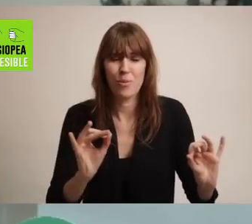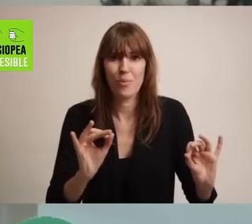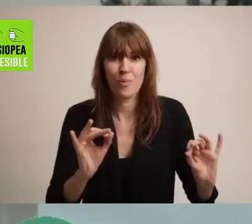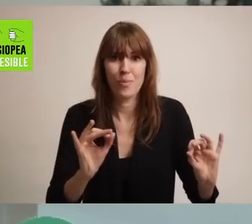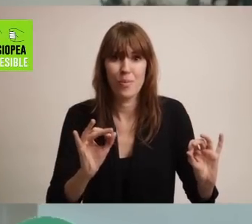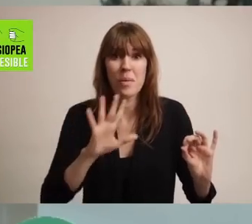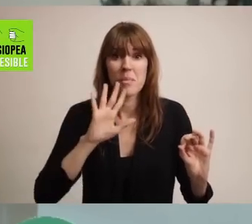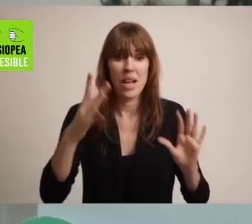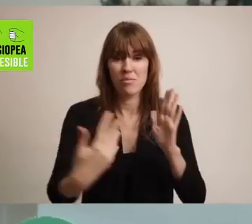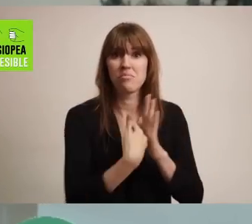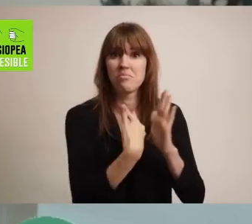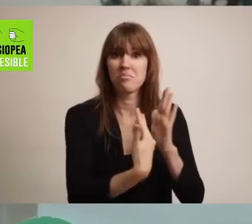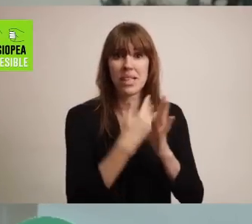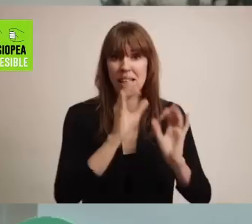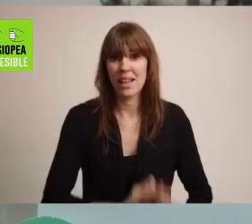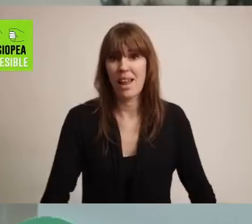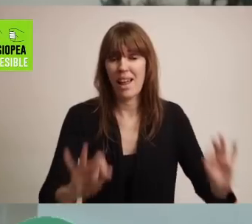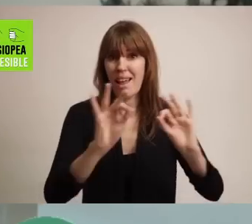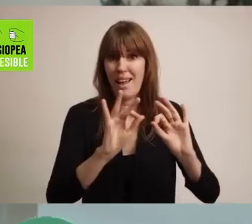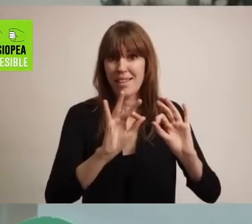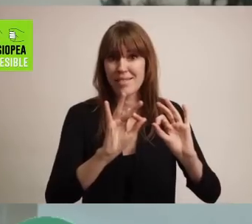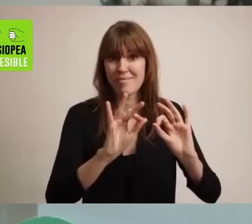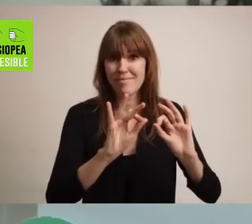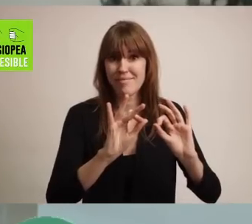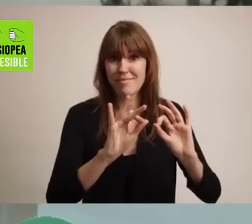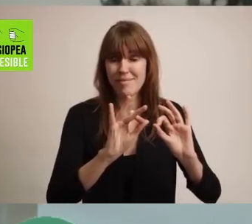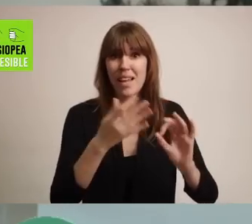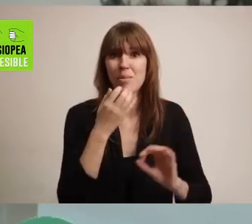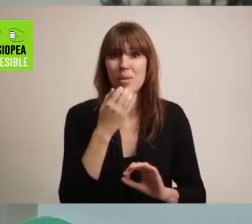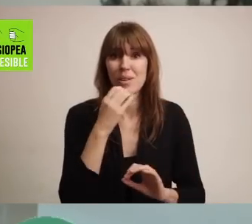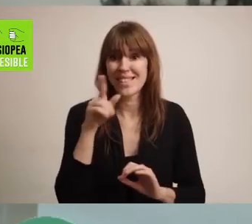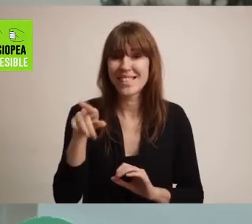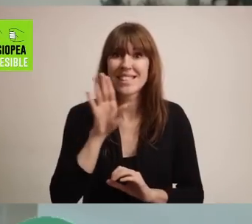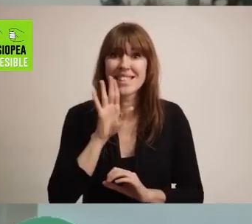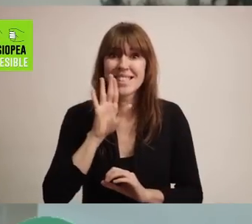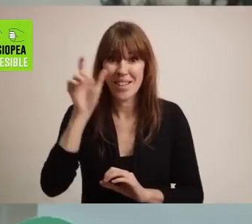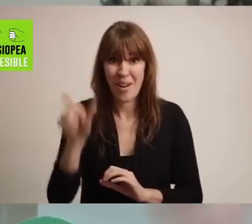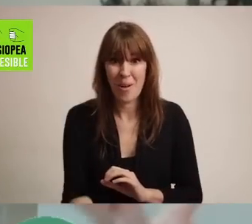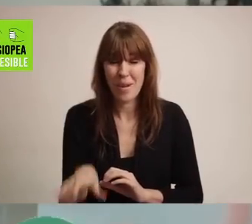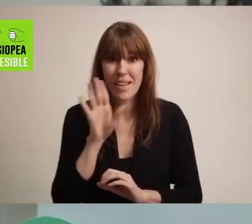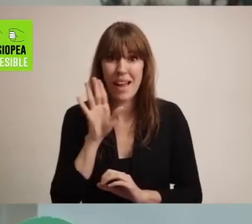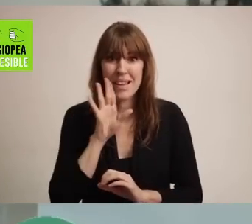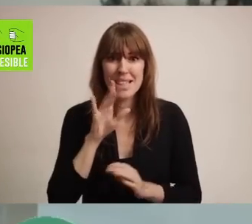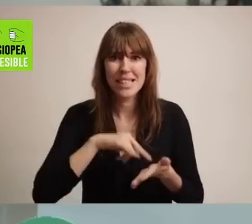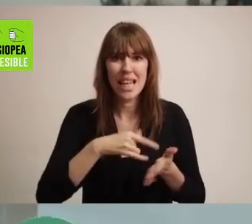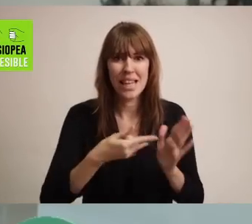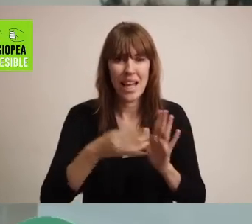Pero esto no nos lo explican así. Cuando Usui creó su técnica, su teoría, era una